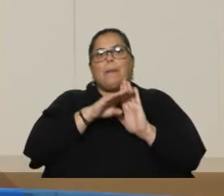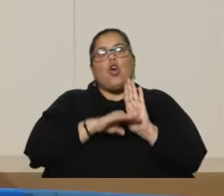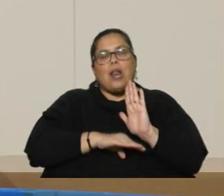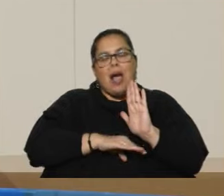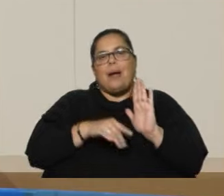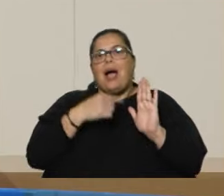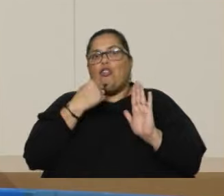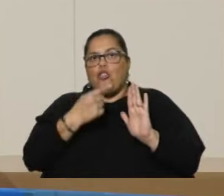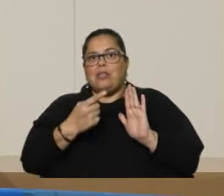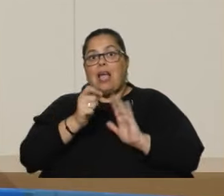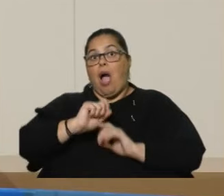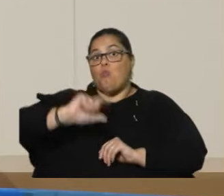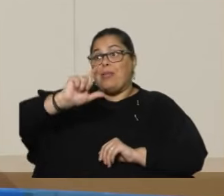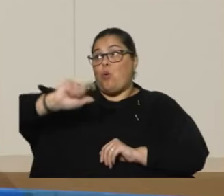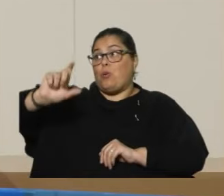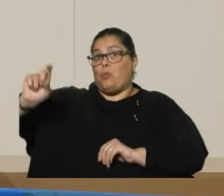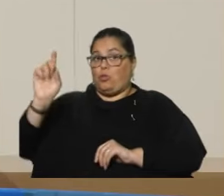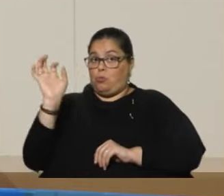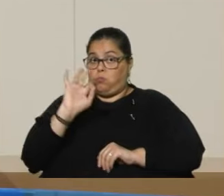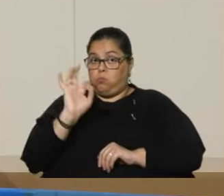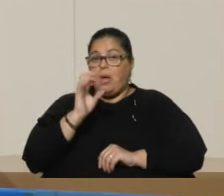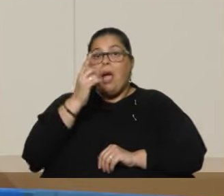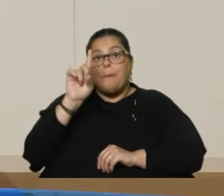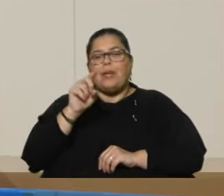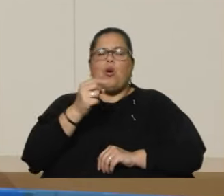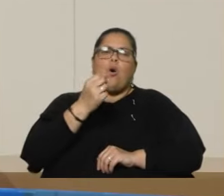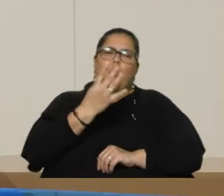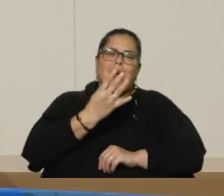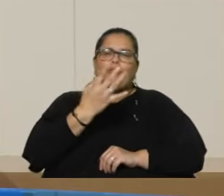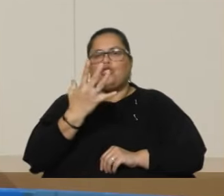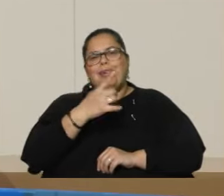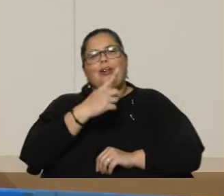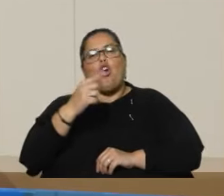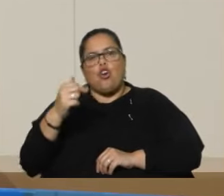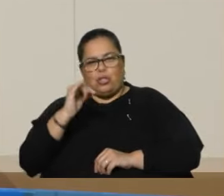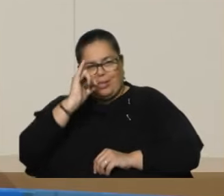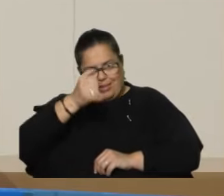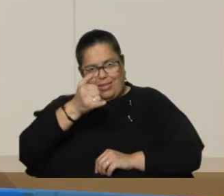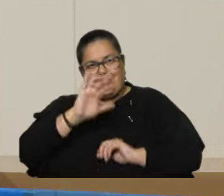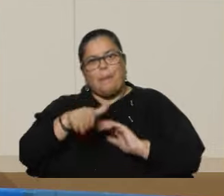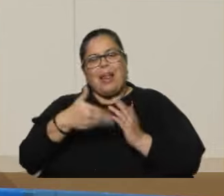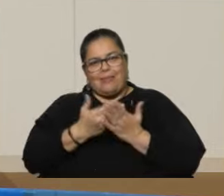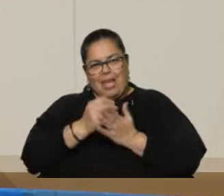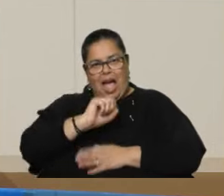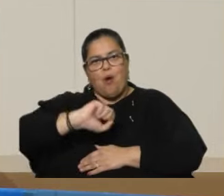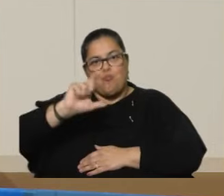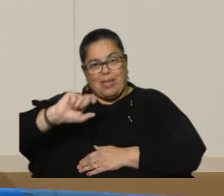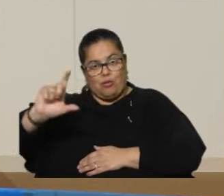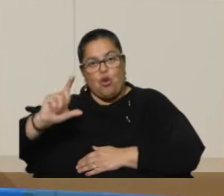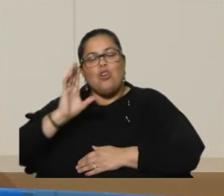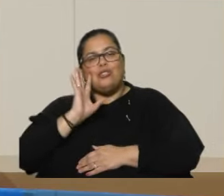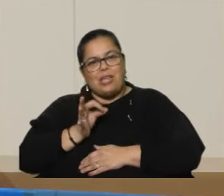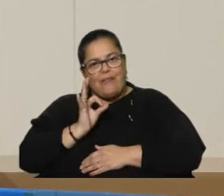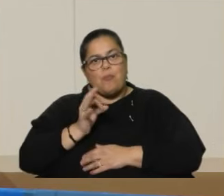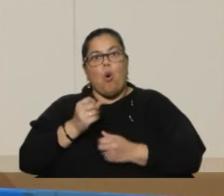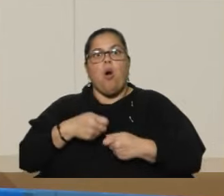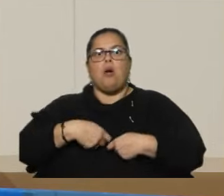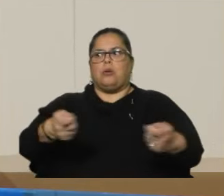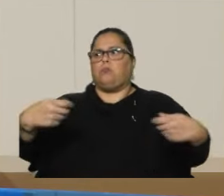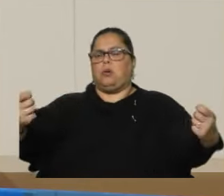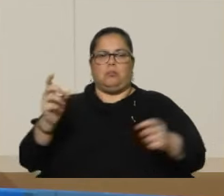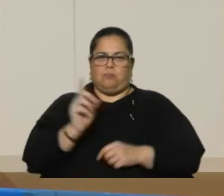aumentos presupuestales, pero para 4 o 5 cosas sí plantea aumentos. No, sabemos que vamos a un contexto de restricciones, que no va a haber abundancia y que por eso estamos